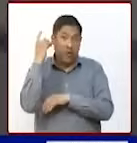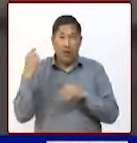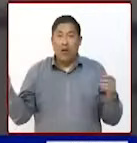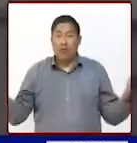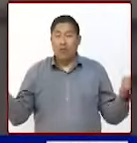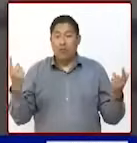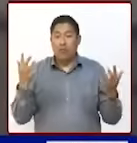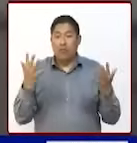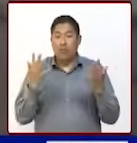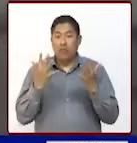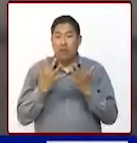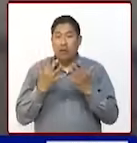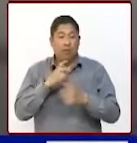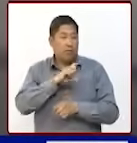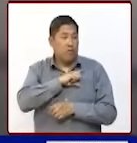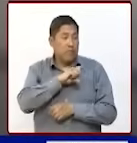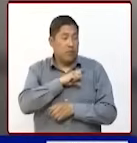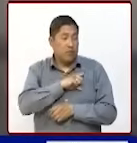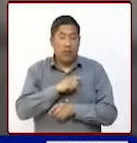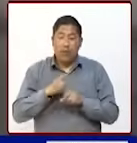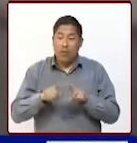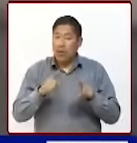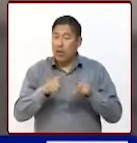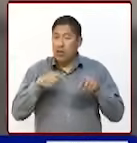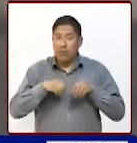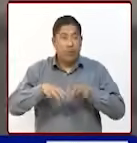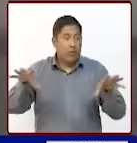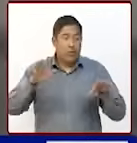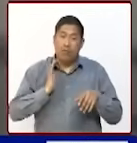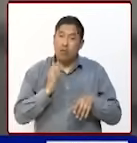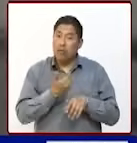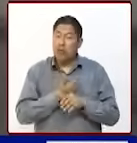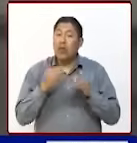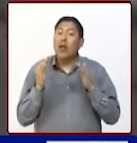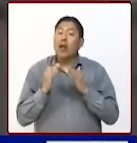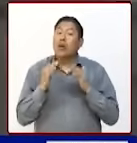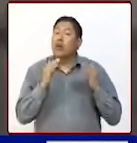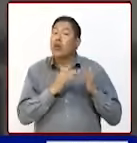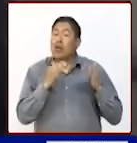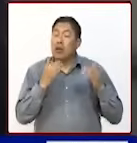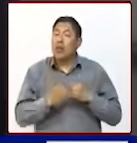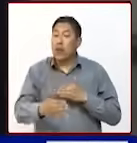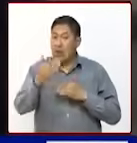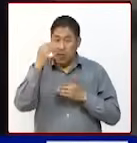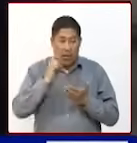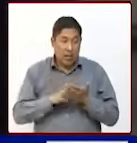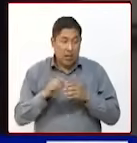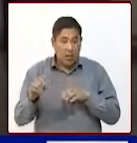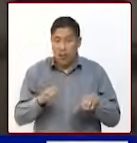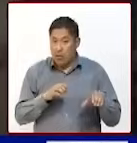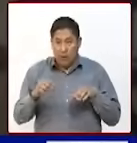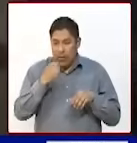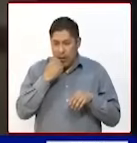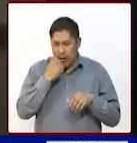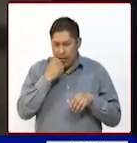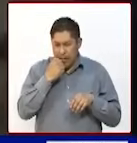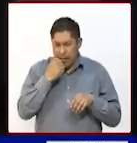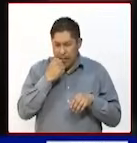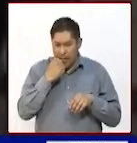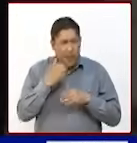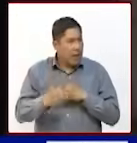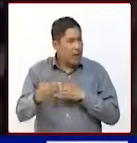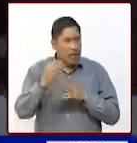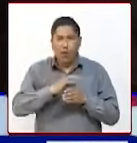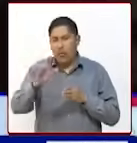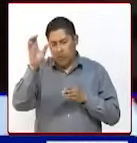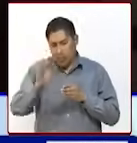efectivos policiales para poder realizar y desplazarse a distintos lugares de nuestra ciudad a poder llevar adelante este operativo, como siempre, llevando adelante